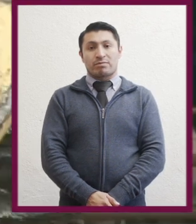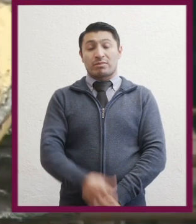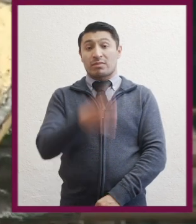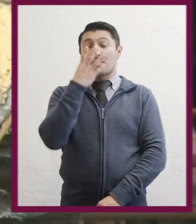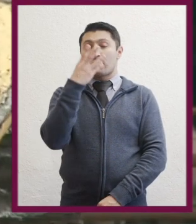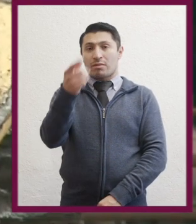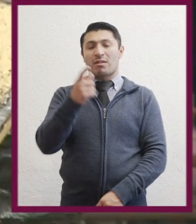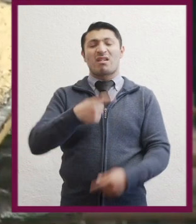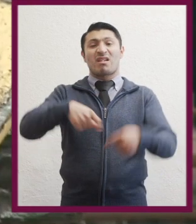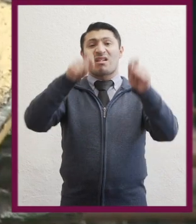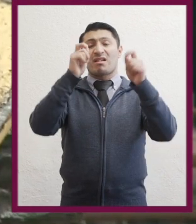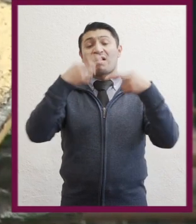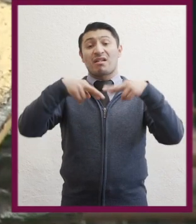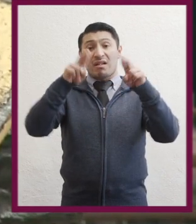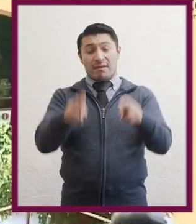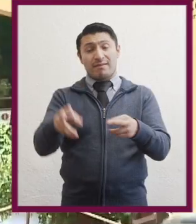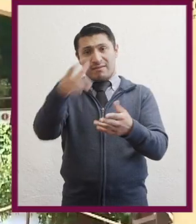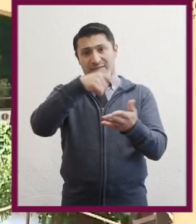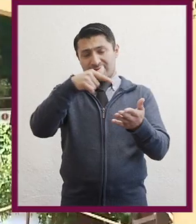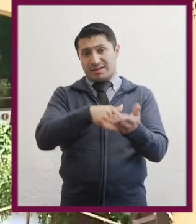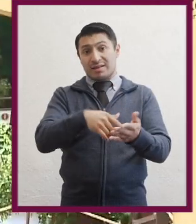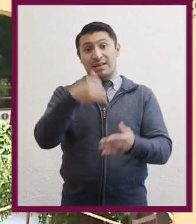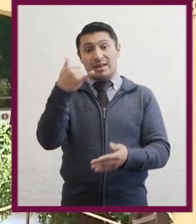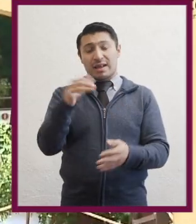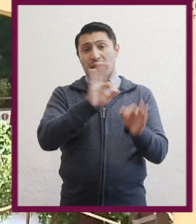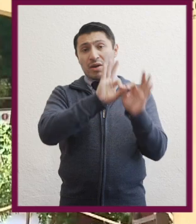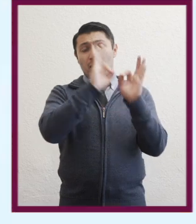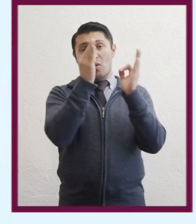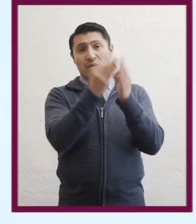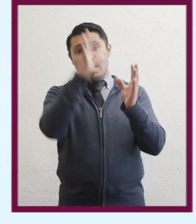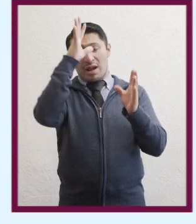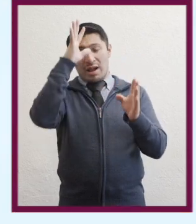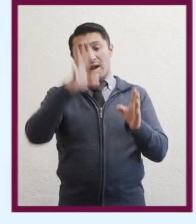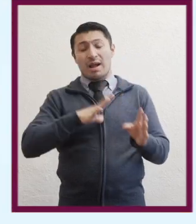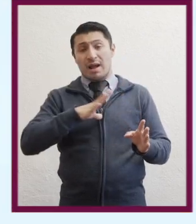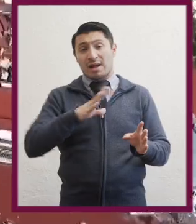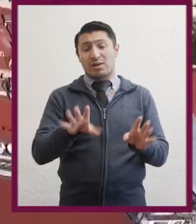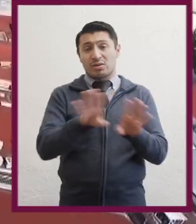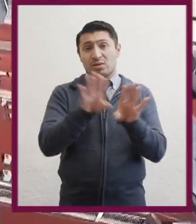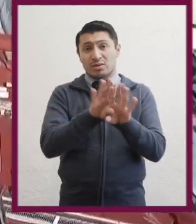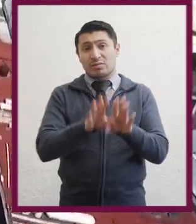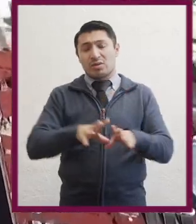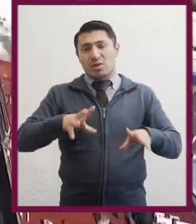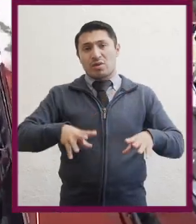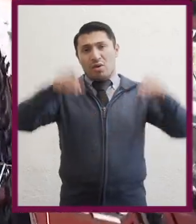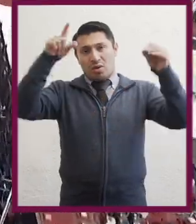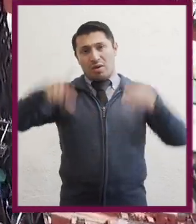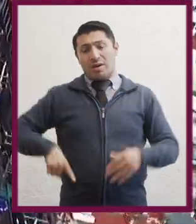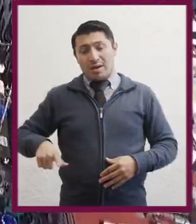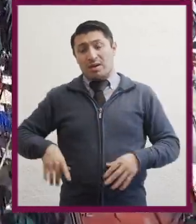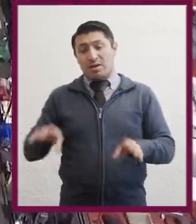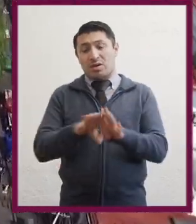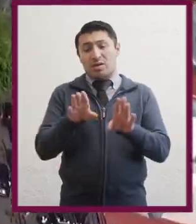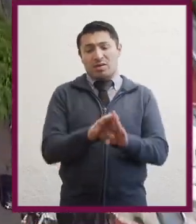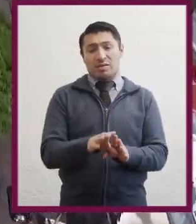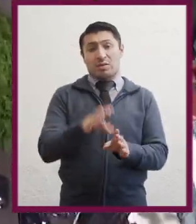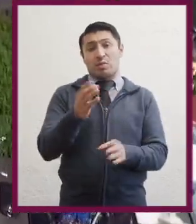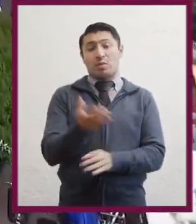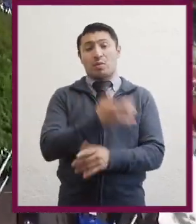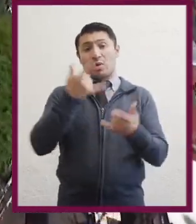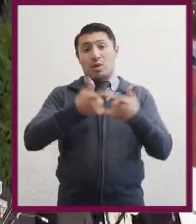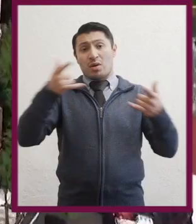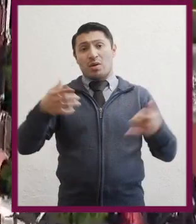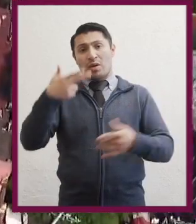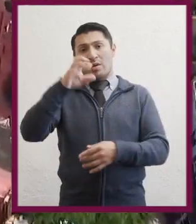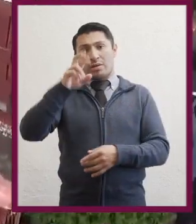El coyote es el símbolo de esta localidad y su figura adorna el Palacio de Gobierno, que la crónica popular asocia con Hernán